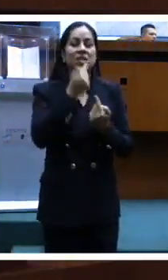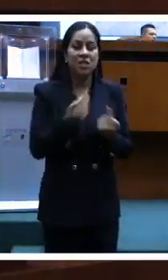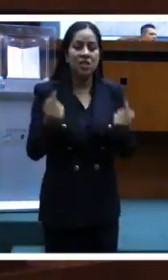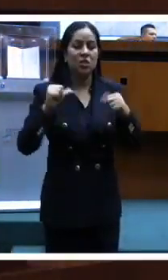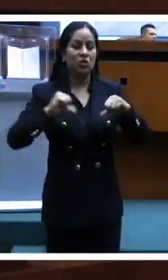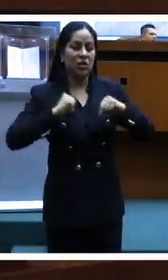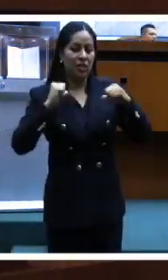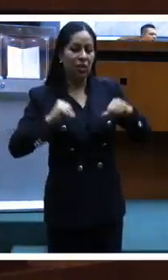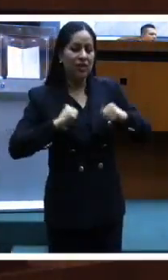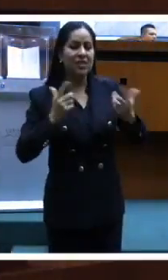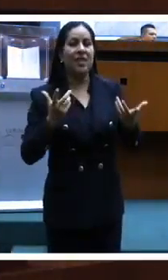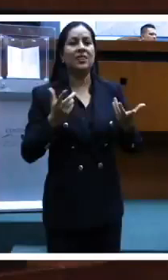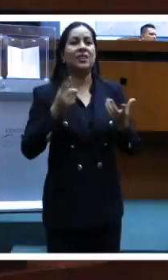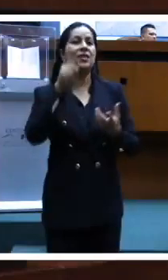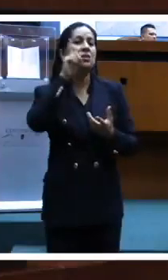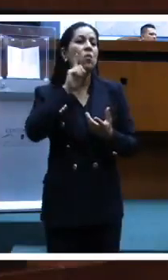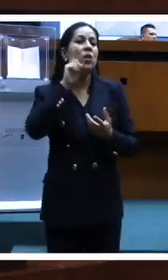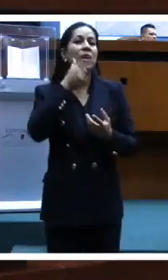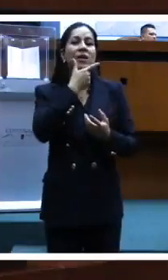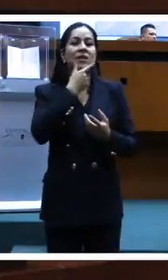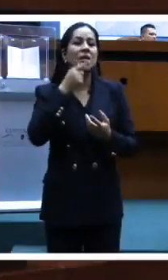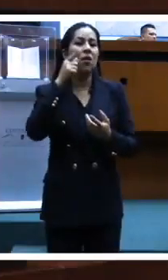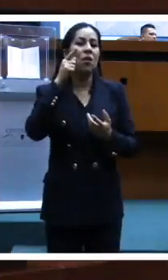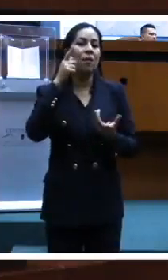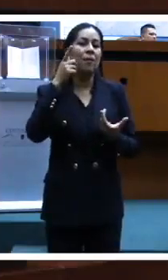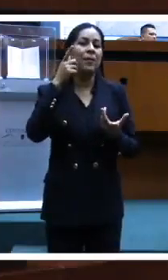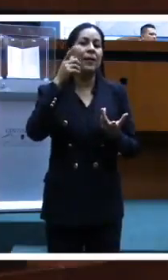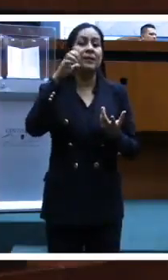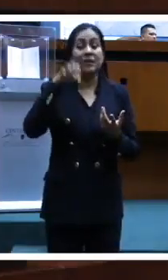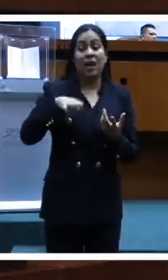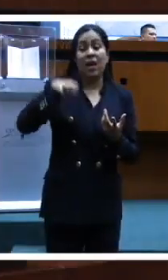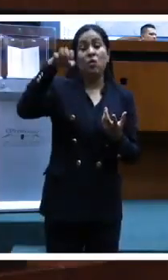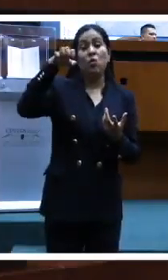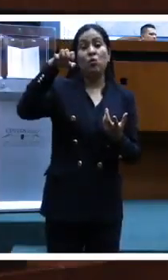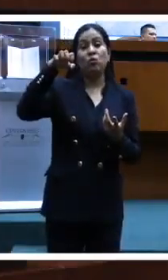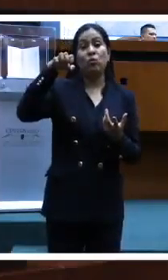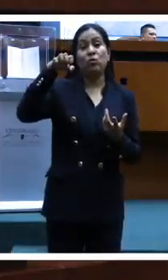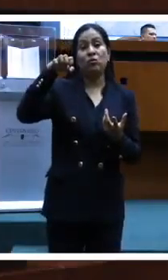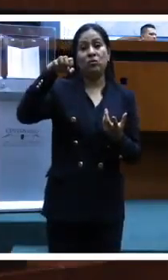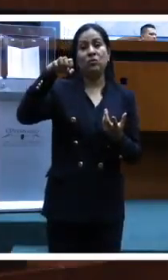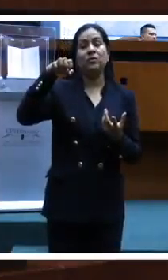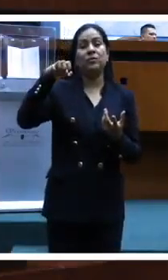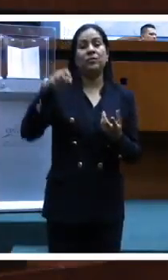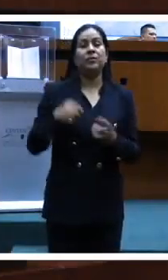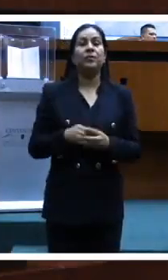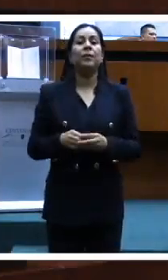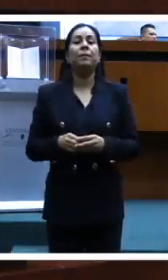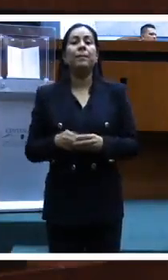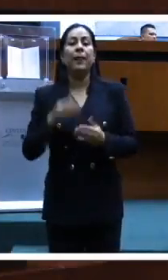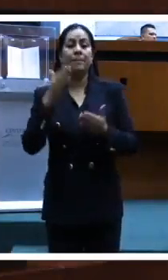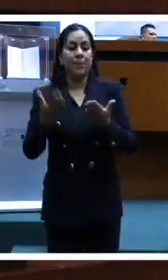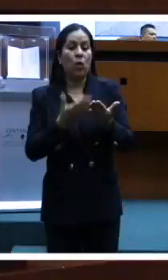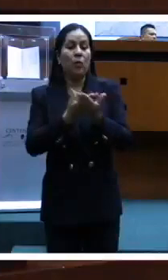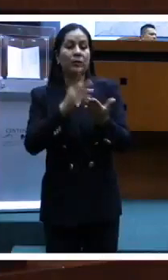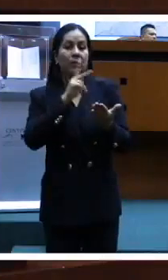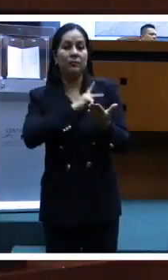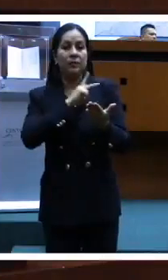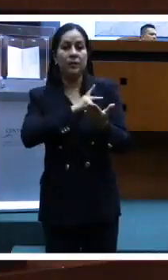niños, adolescentes, mujeres y hombres y personas de la tercera edad. ¿Qué les digo? Mis